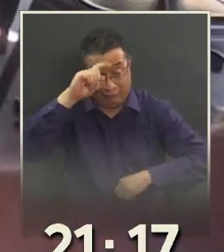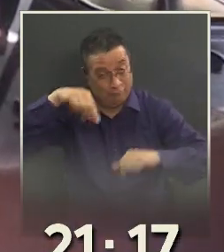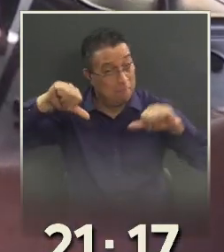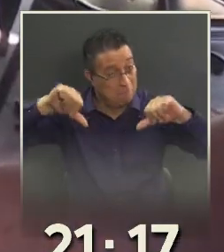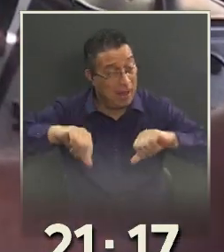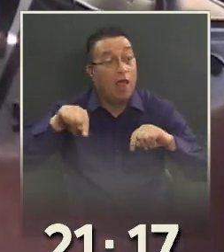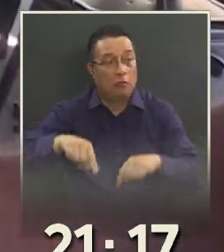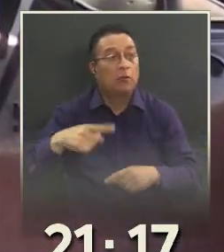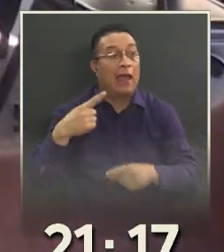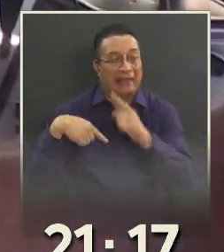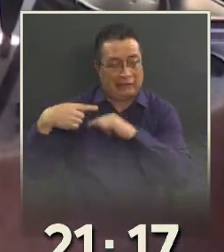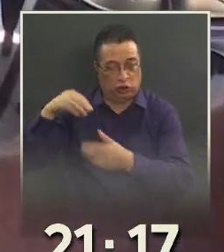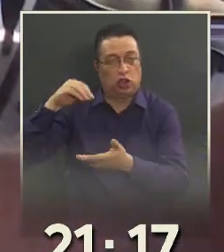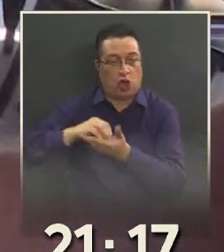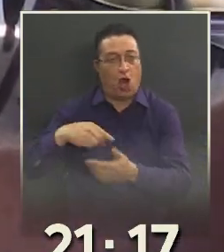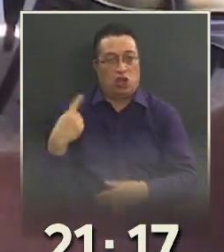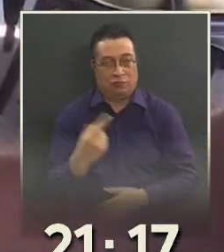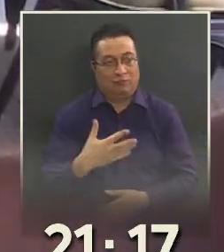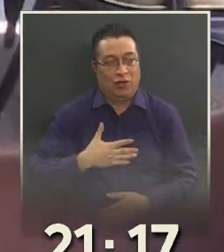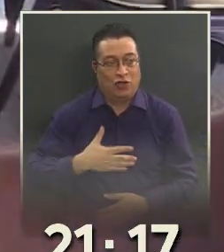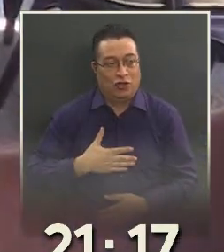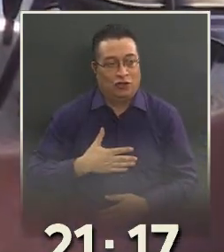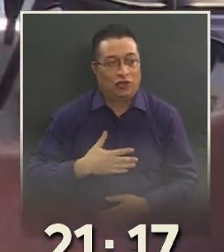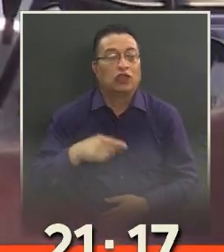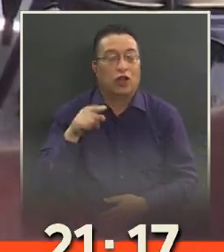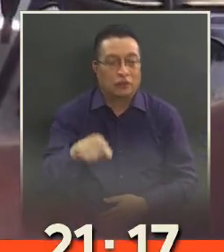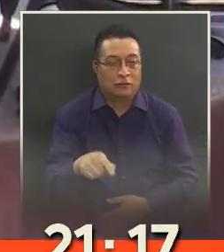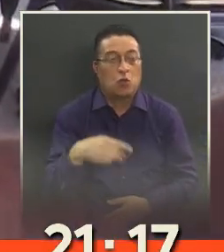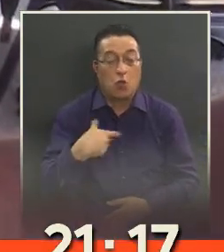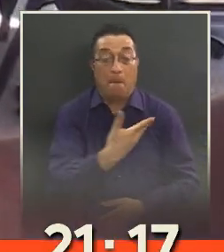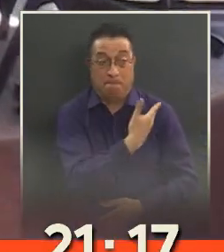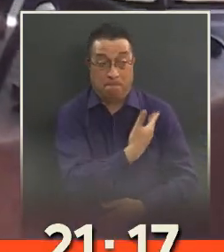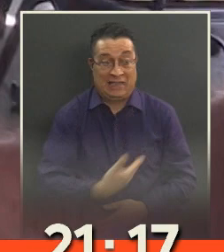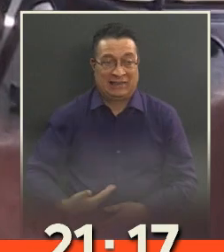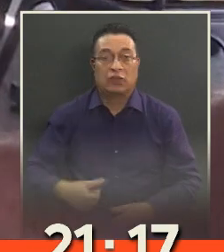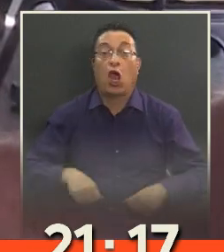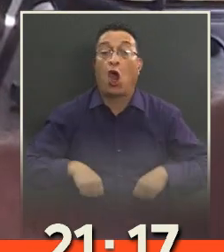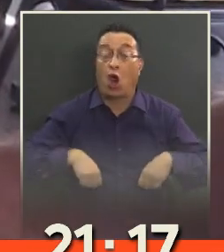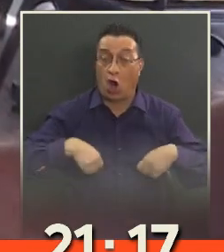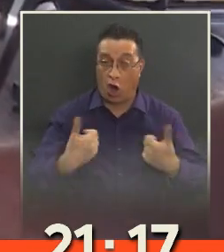histórico para nosotros, tener un presidente joven,